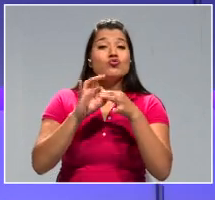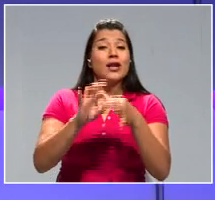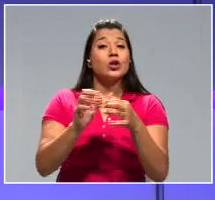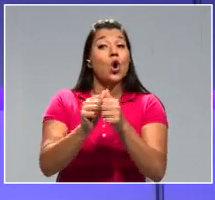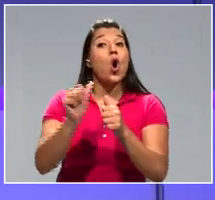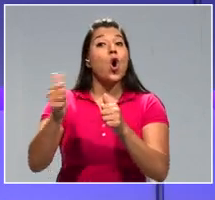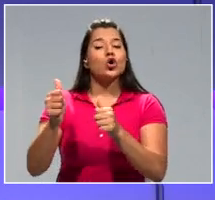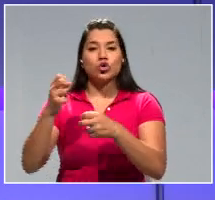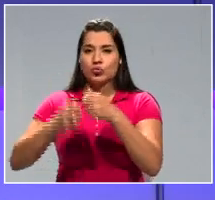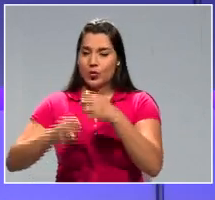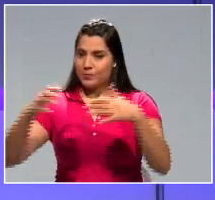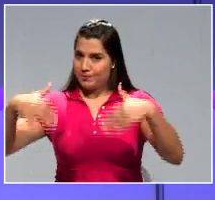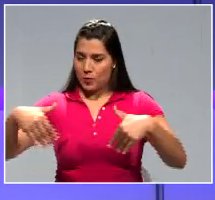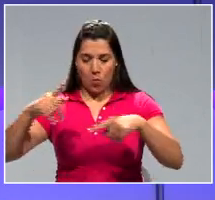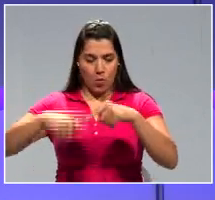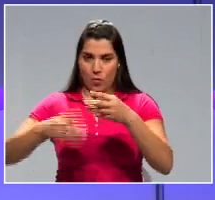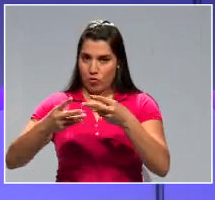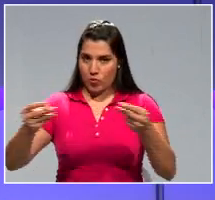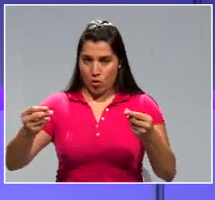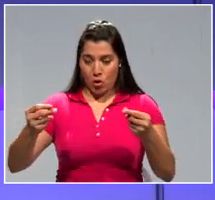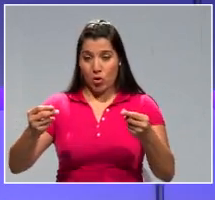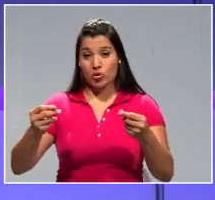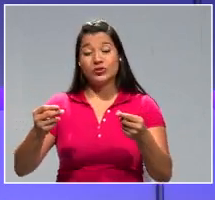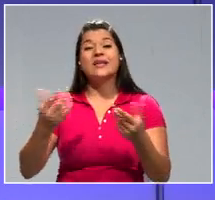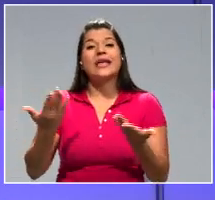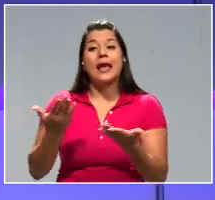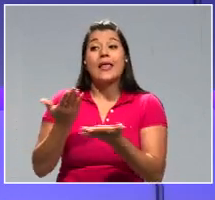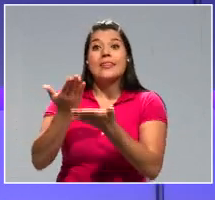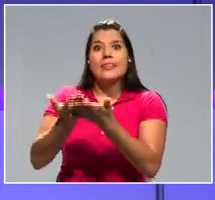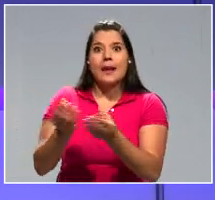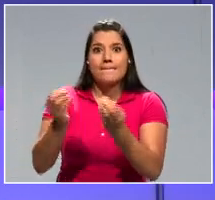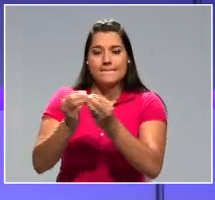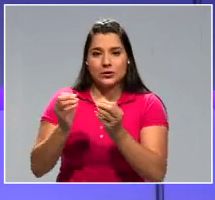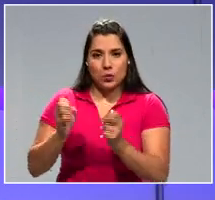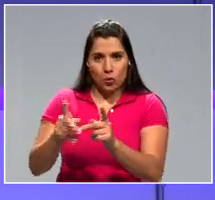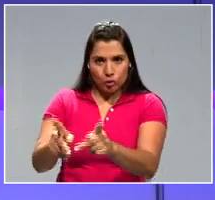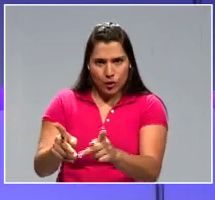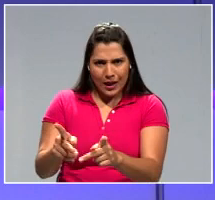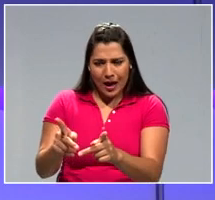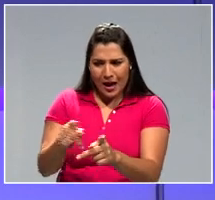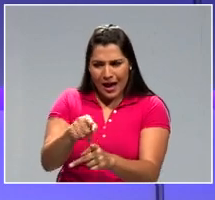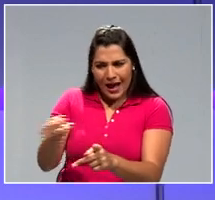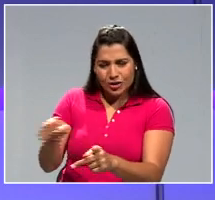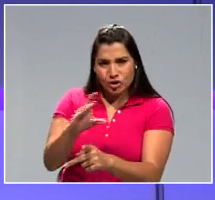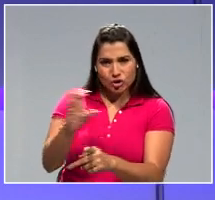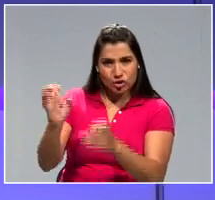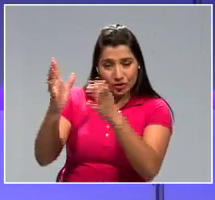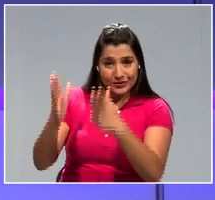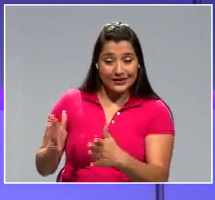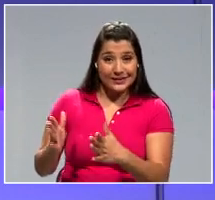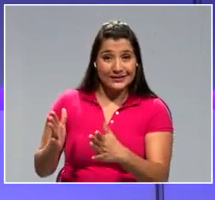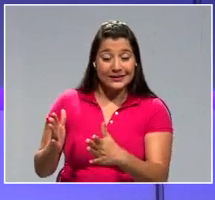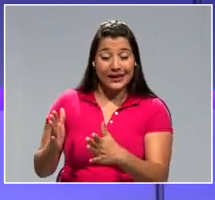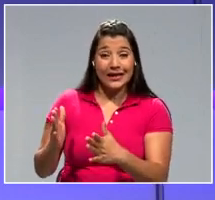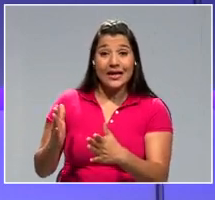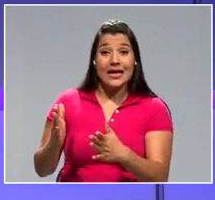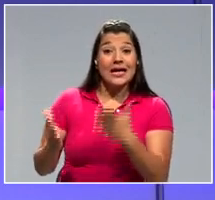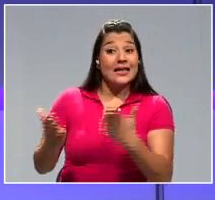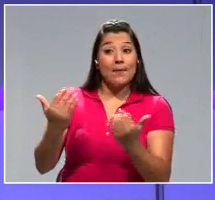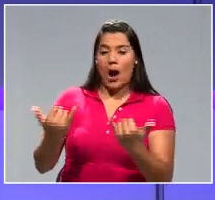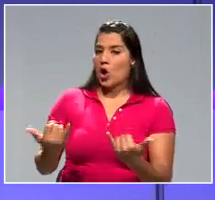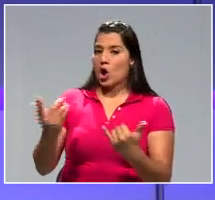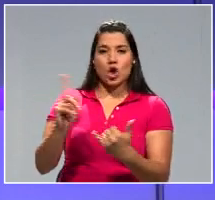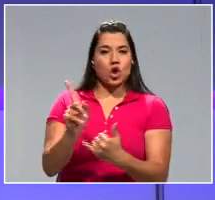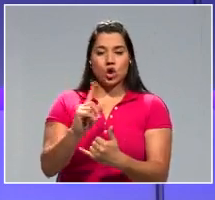hemos resuelto como país, que es mejorarle las oportunidades a un montón de costarricenses que no tienen